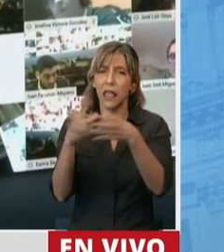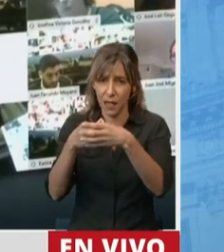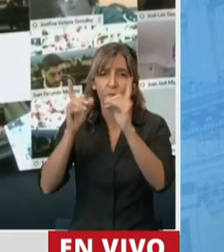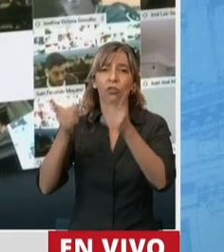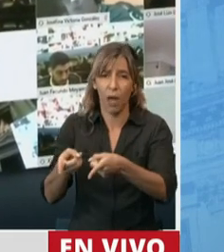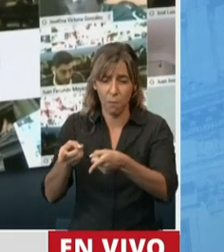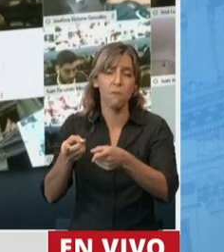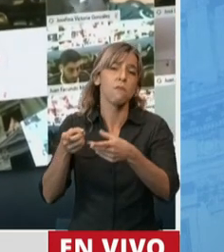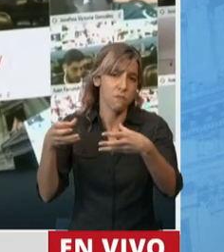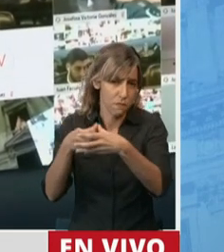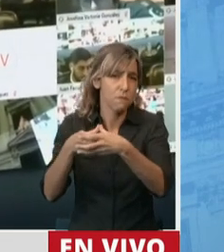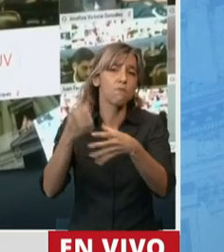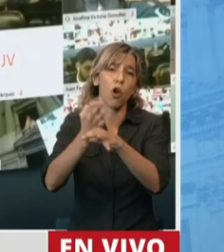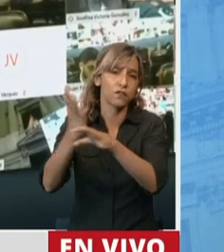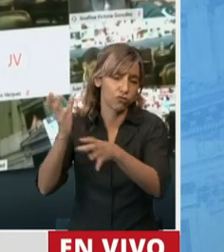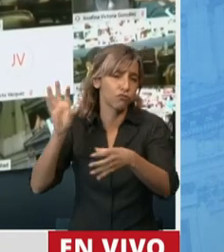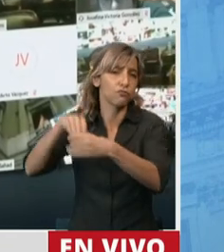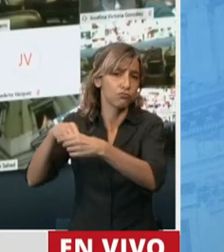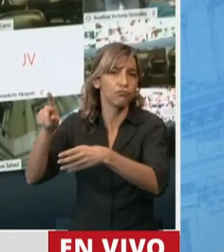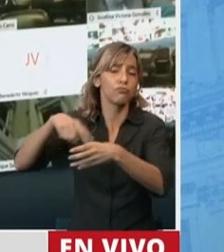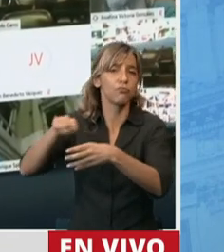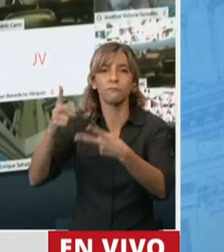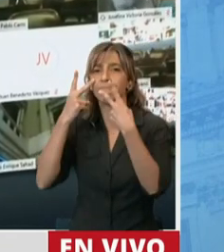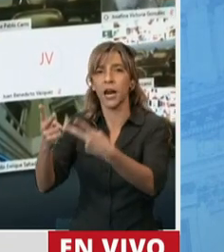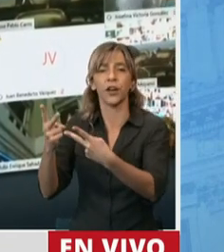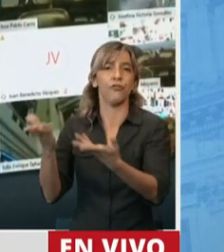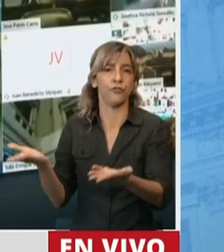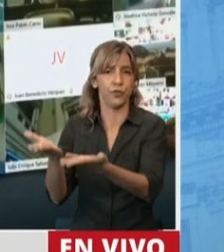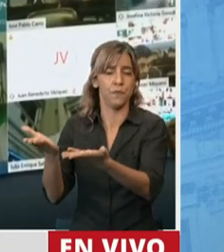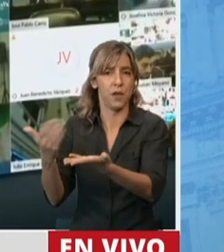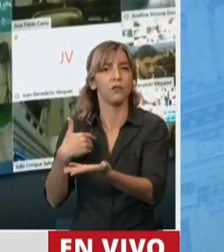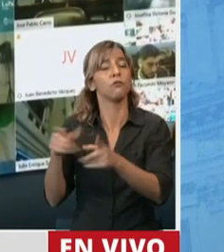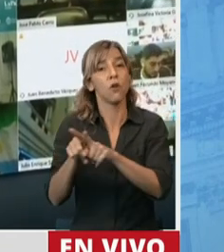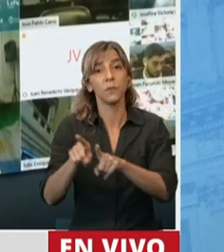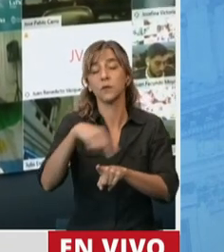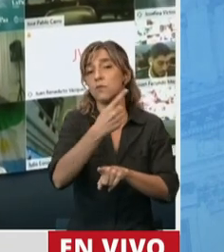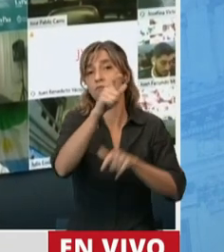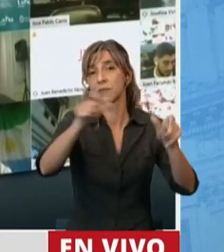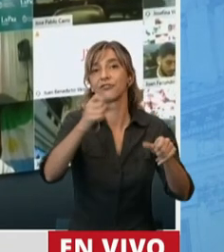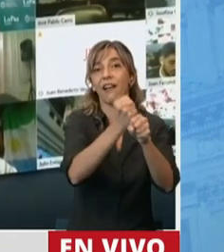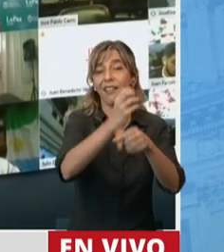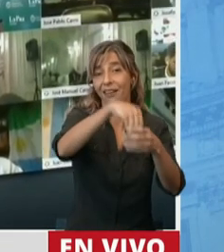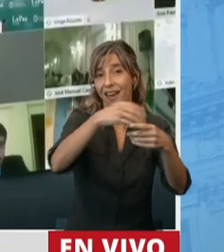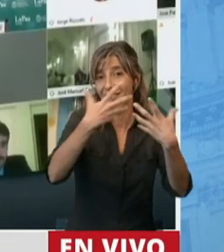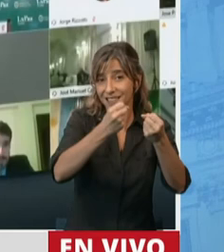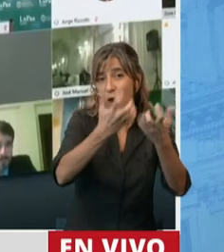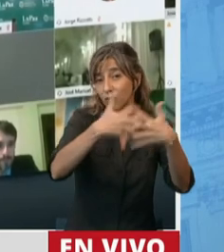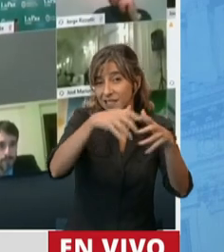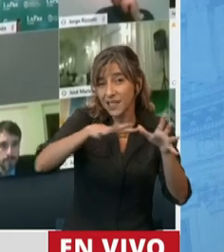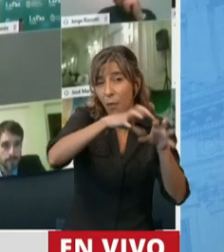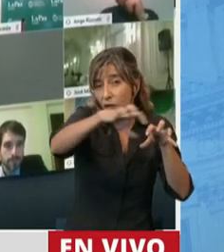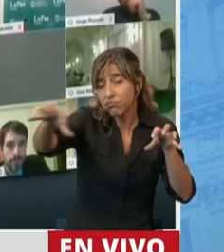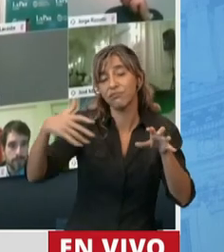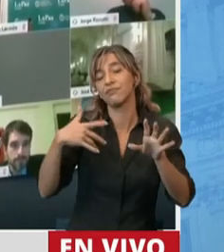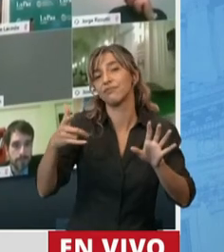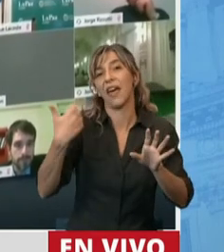y con él, con ese reconocimiento a todos los trabajadores de la salud, a lo largo y a lo ancho de la